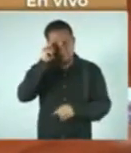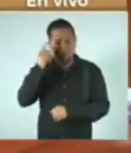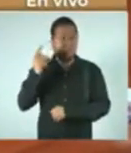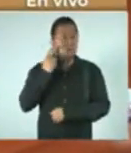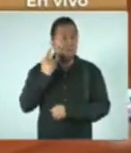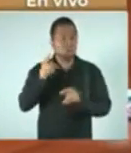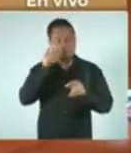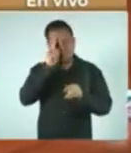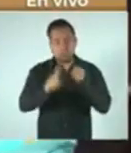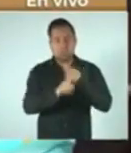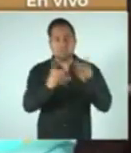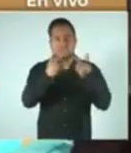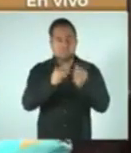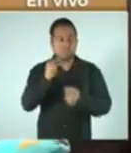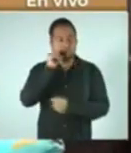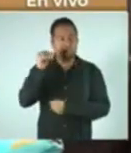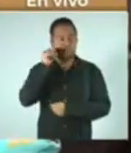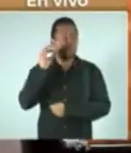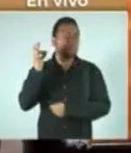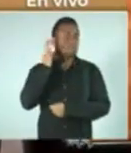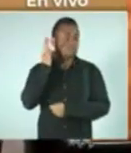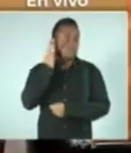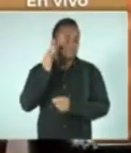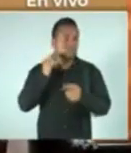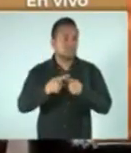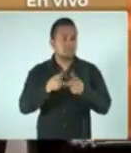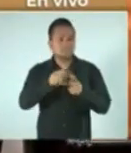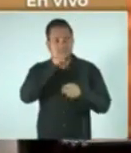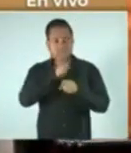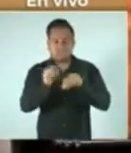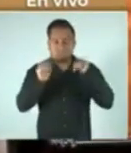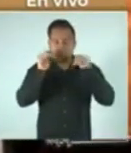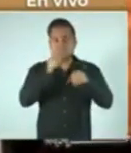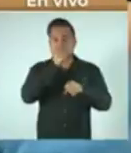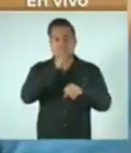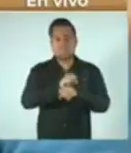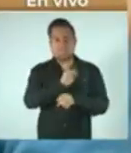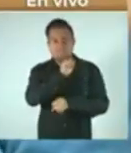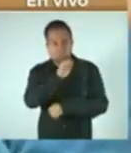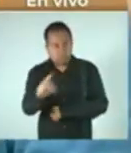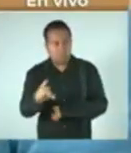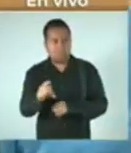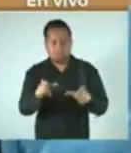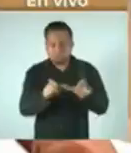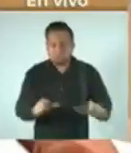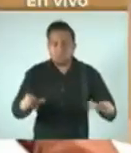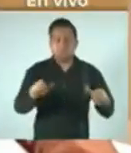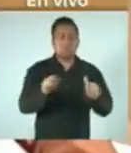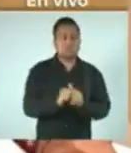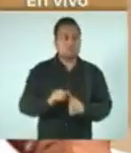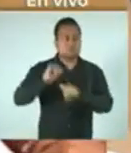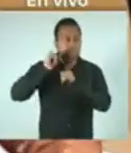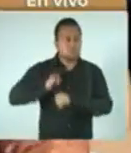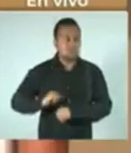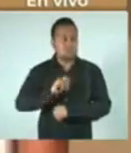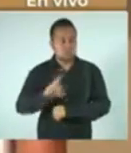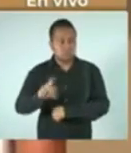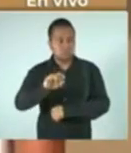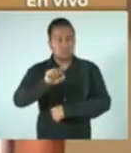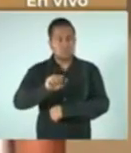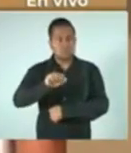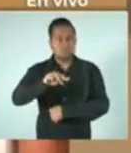de resolución. Y ayer estuvimos el fiscal, la secretaria ejecutiva, el secretario de seguridad, con las autoridades de San Miguel